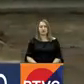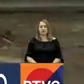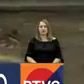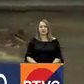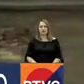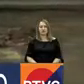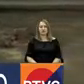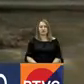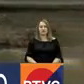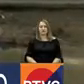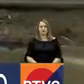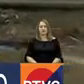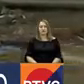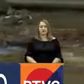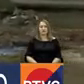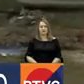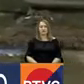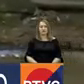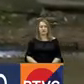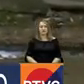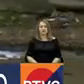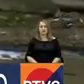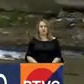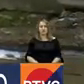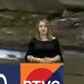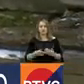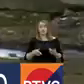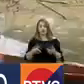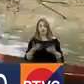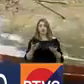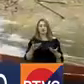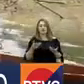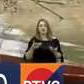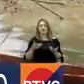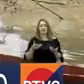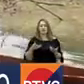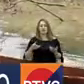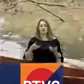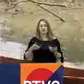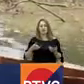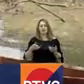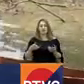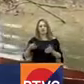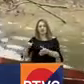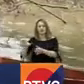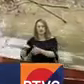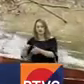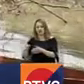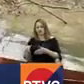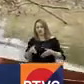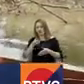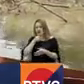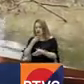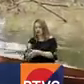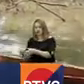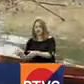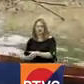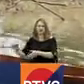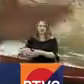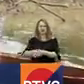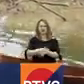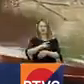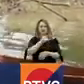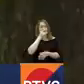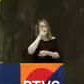el muelle está en este estado deplorable y alcantarillas vertiendo residuos aquí directamente el olor es